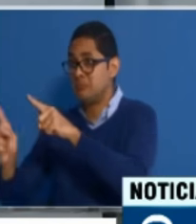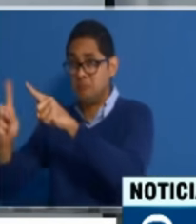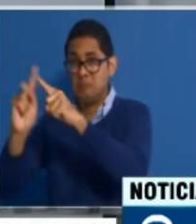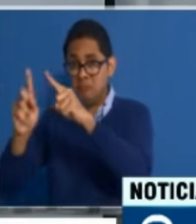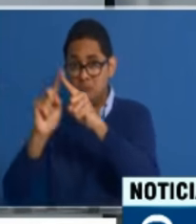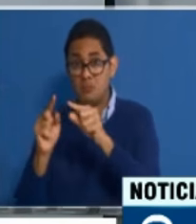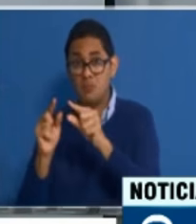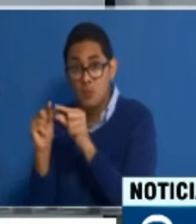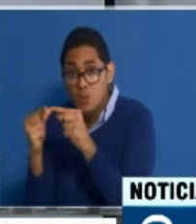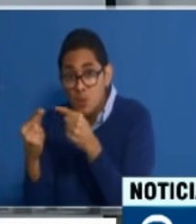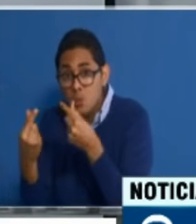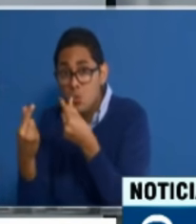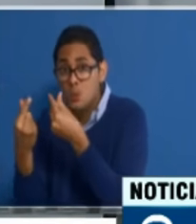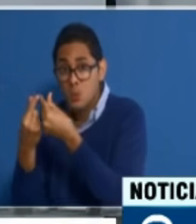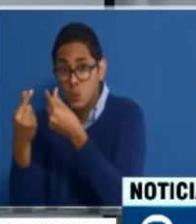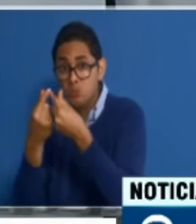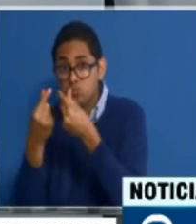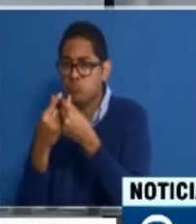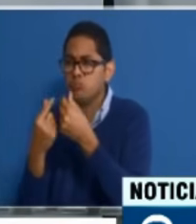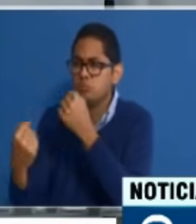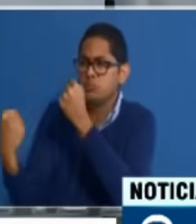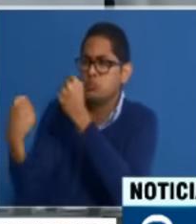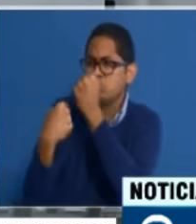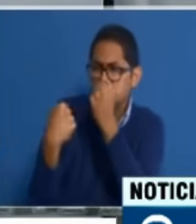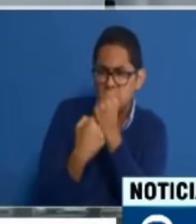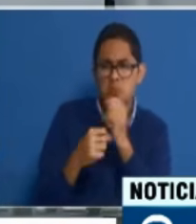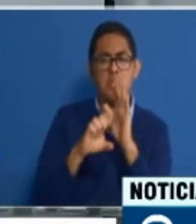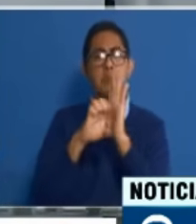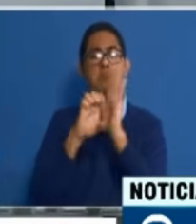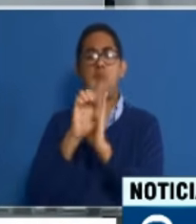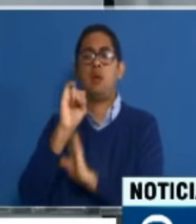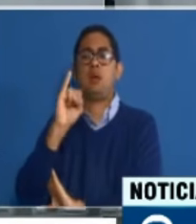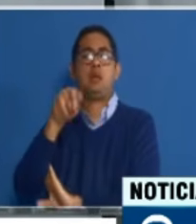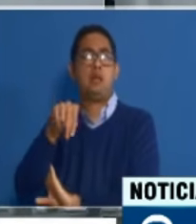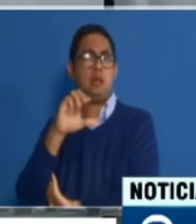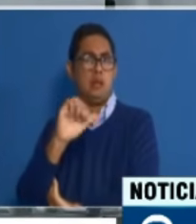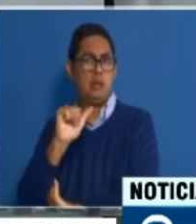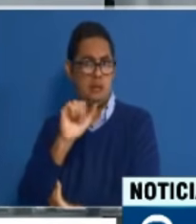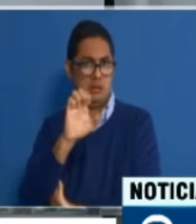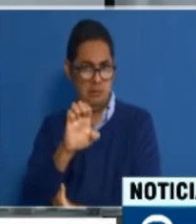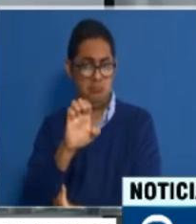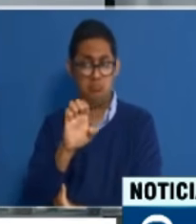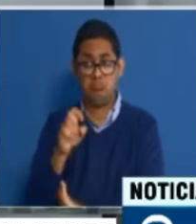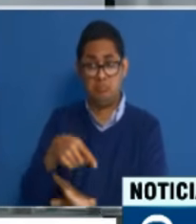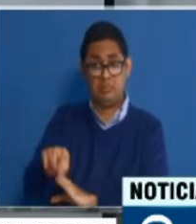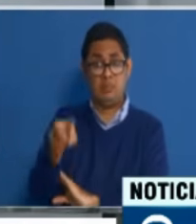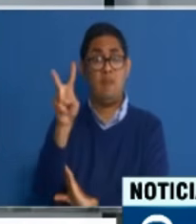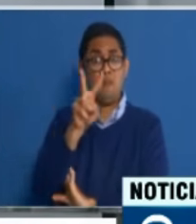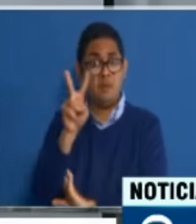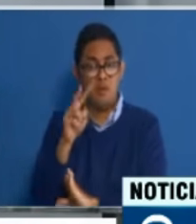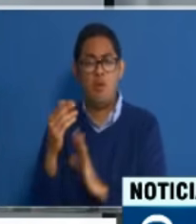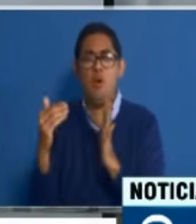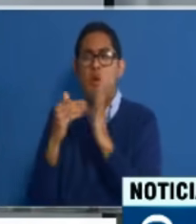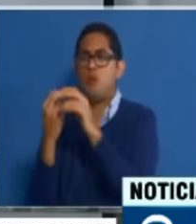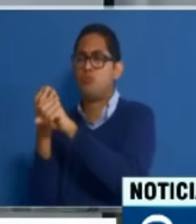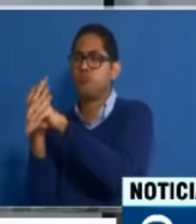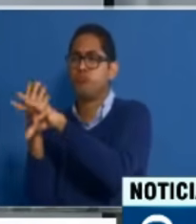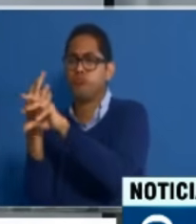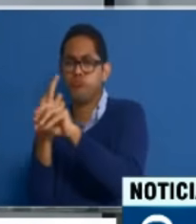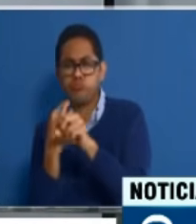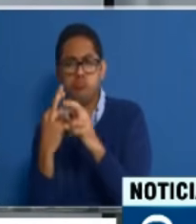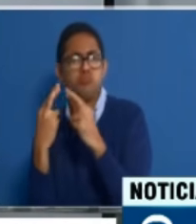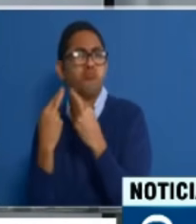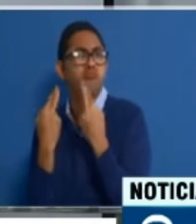diferentes gremios, el apoyo del INCAE, que el viernes vamos a tener otra